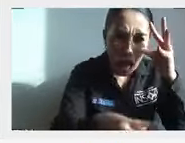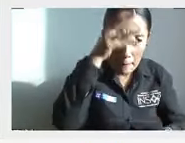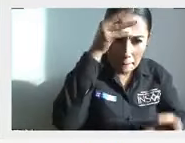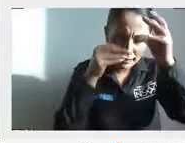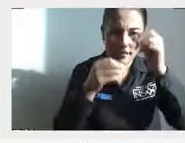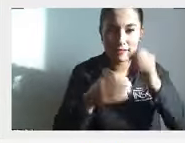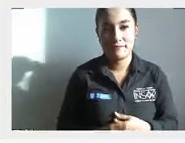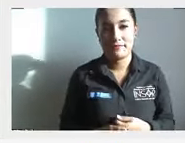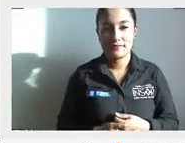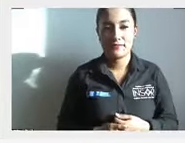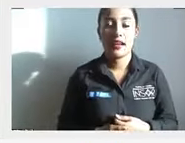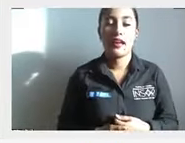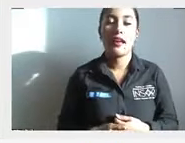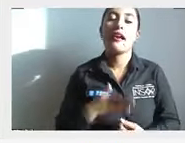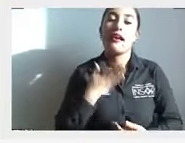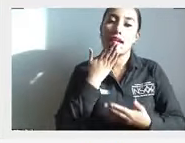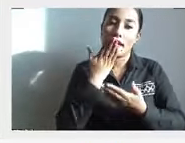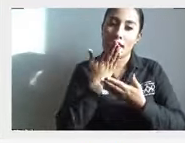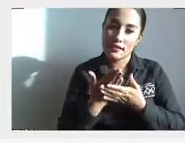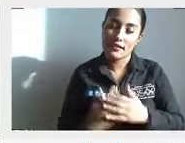Muchas gracias.